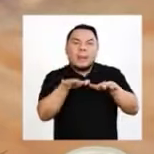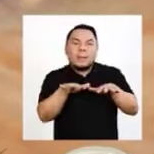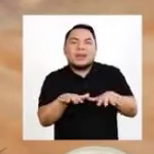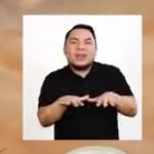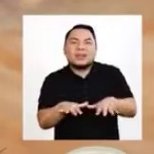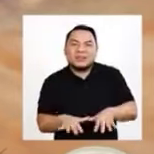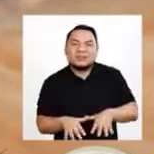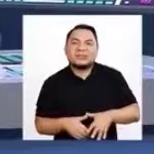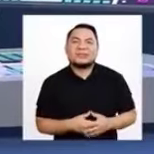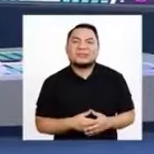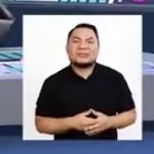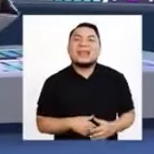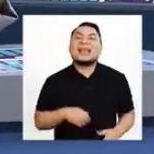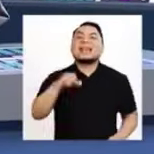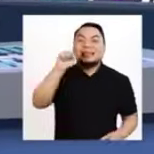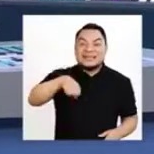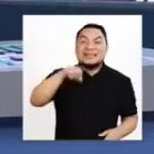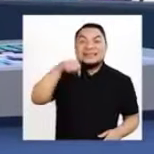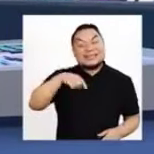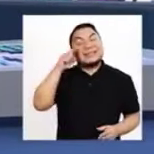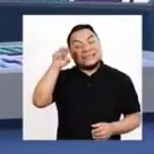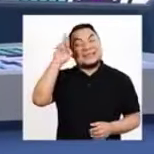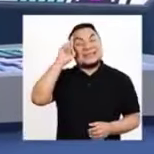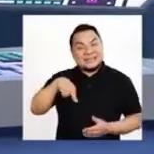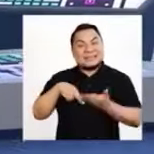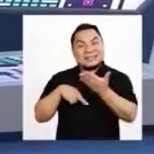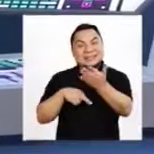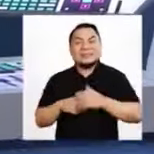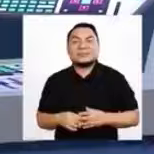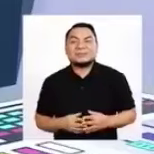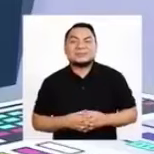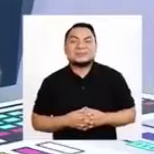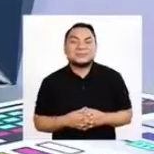impacto de los huaicos. ¡Así es!